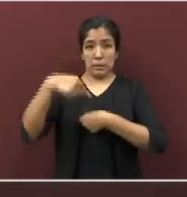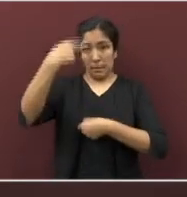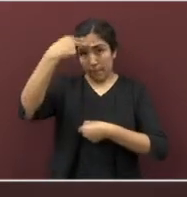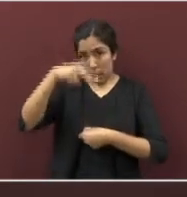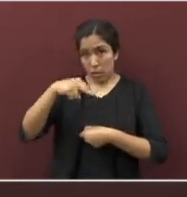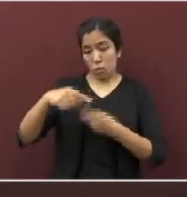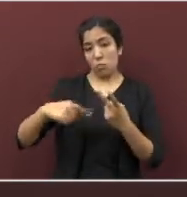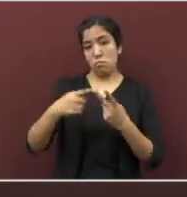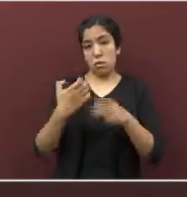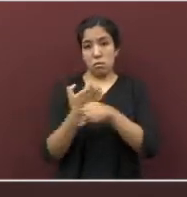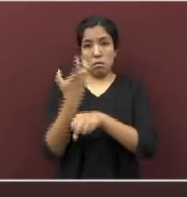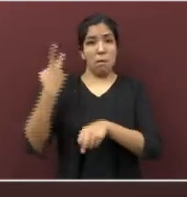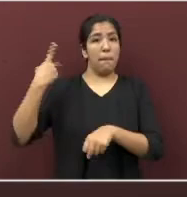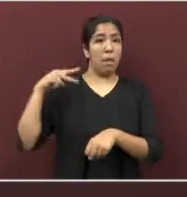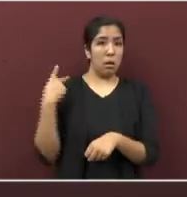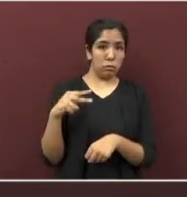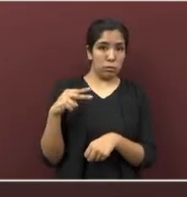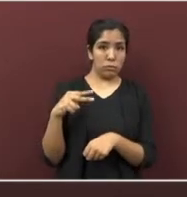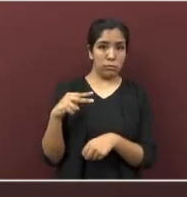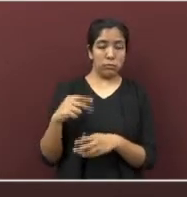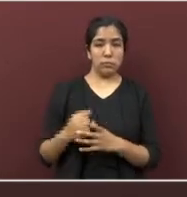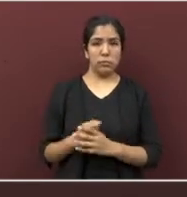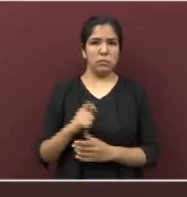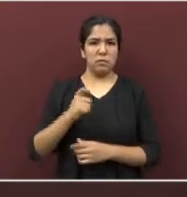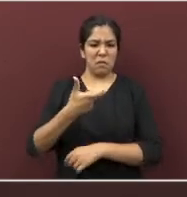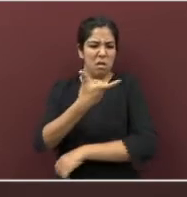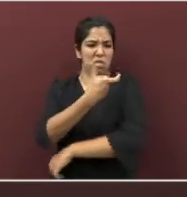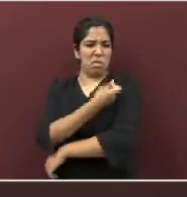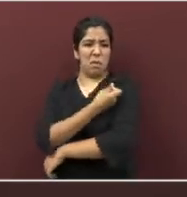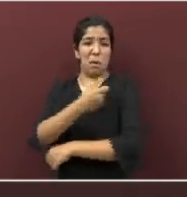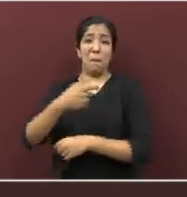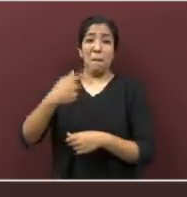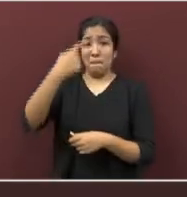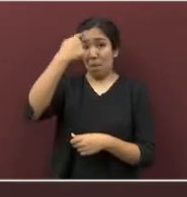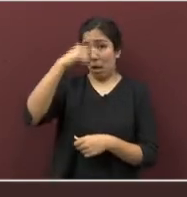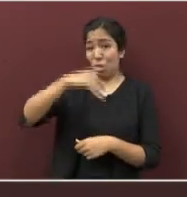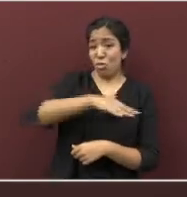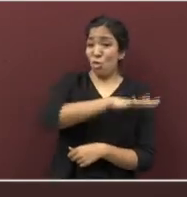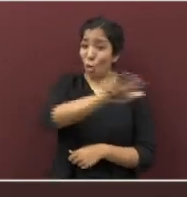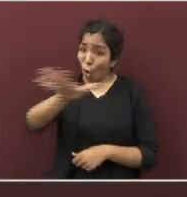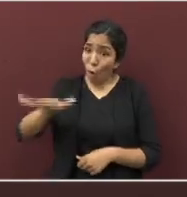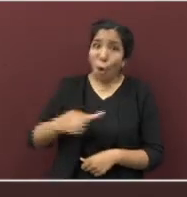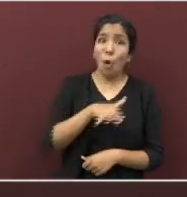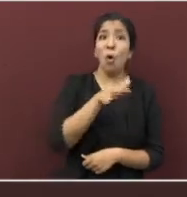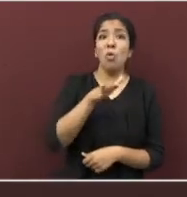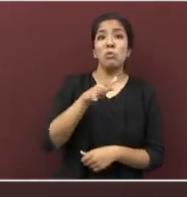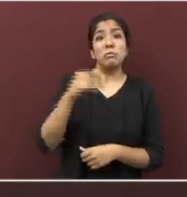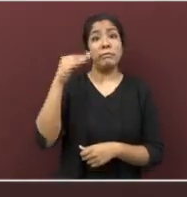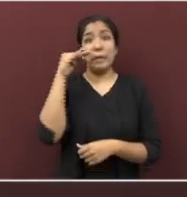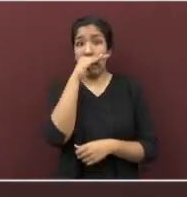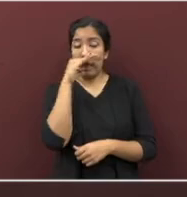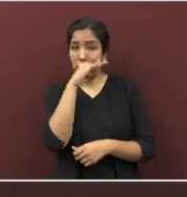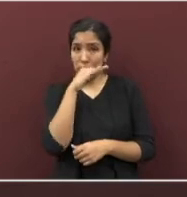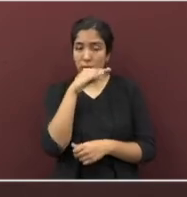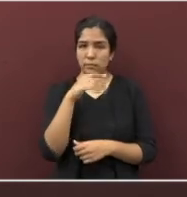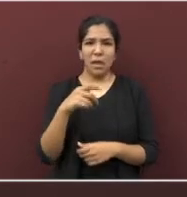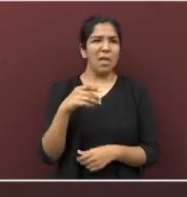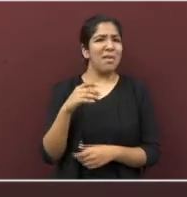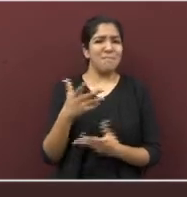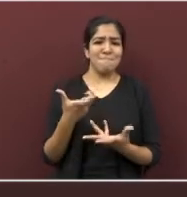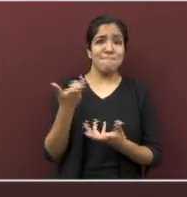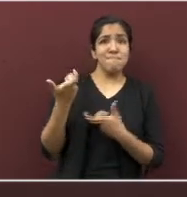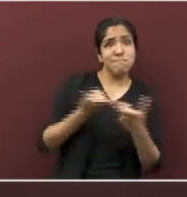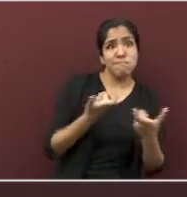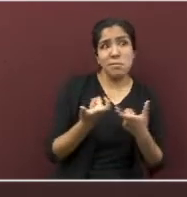recuerden bien es universal y gratuita absolutamente nadie nadie la puede vender o